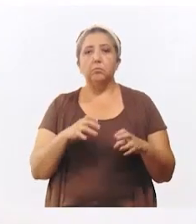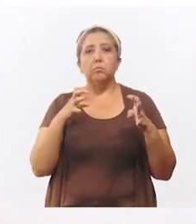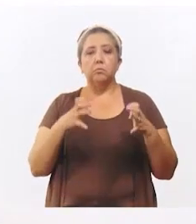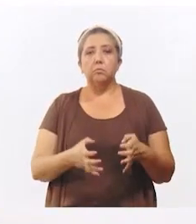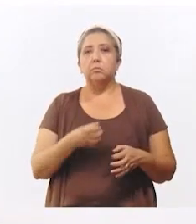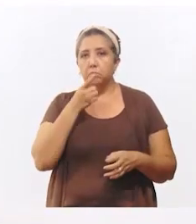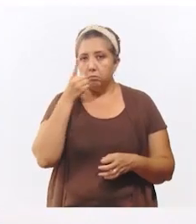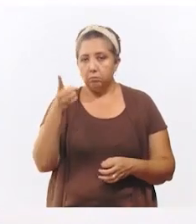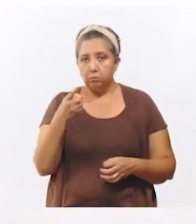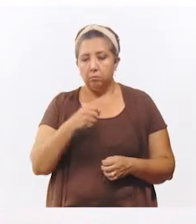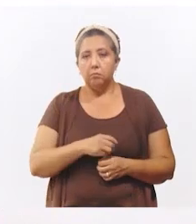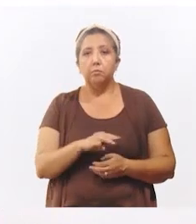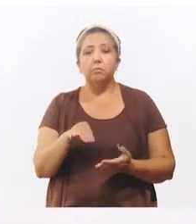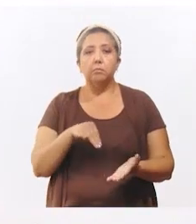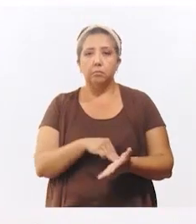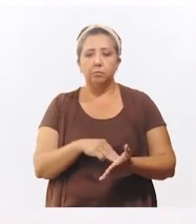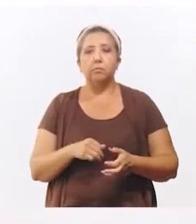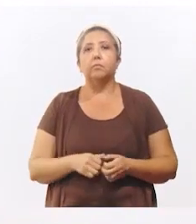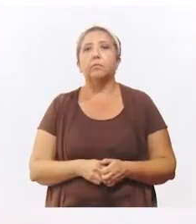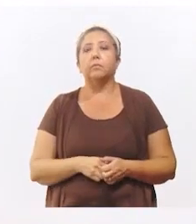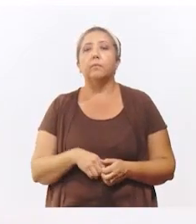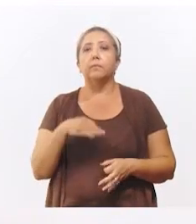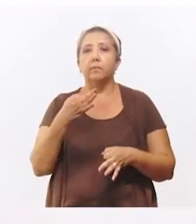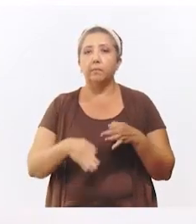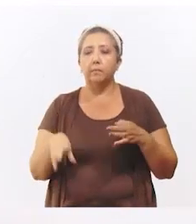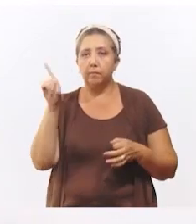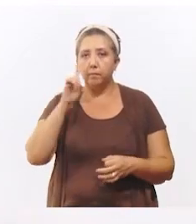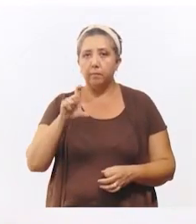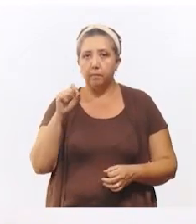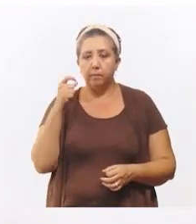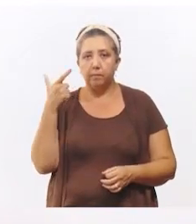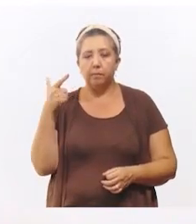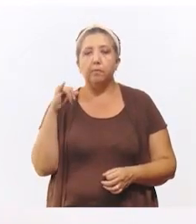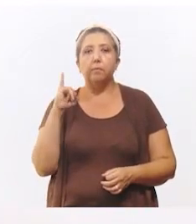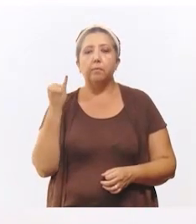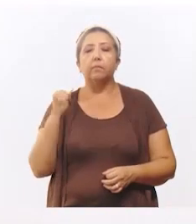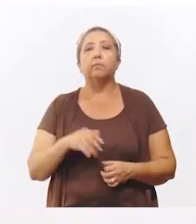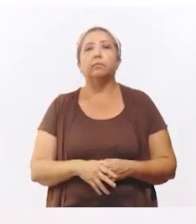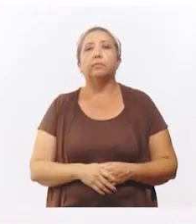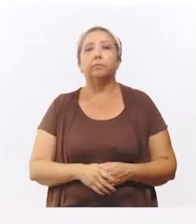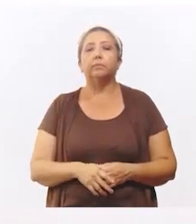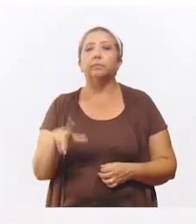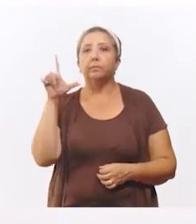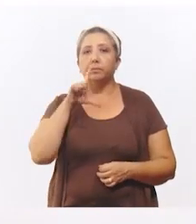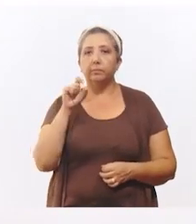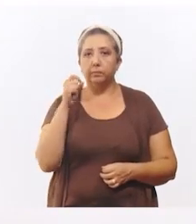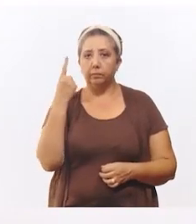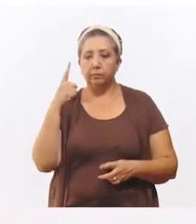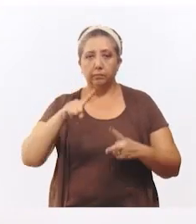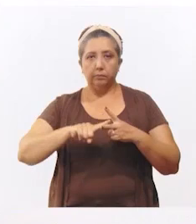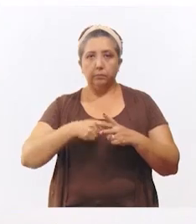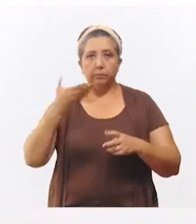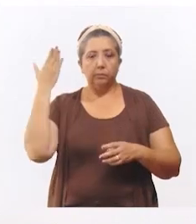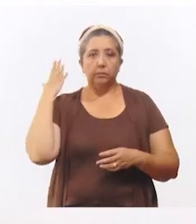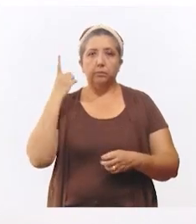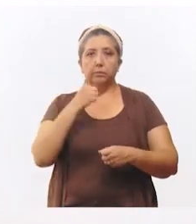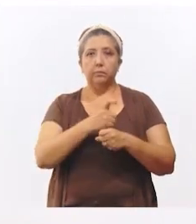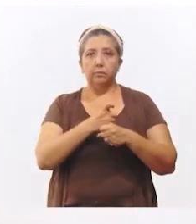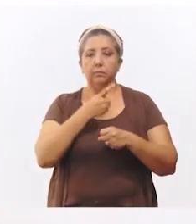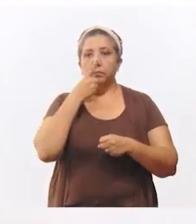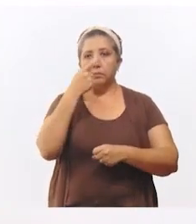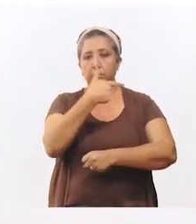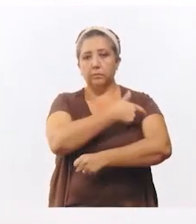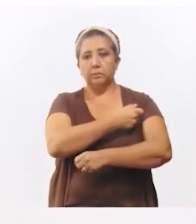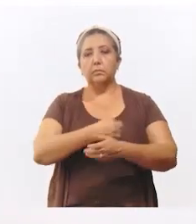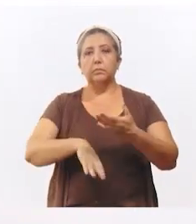distribuidos estratégicamente en la ciudad. Concluirá el domingo 27 de junio. El lunes 21 se inició la aplicación de primeras dosis